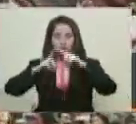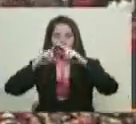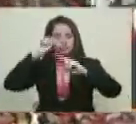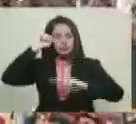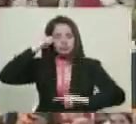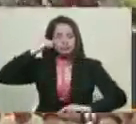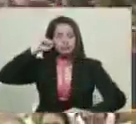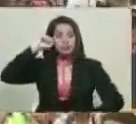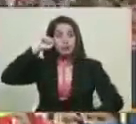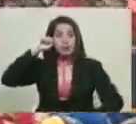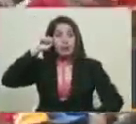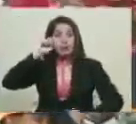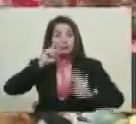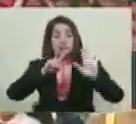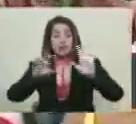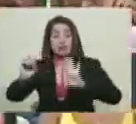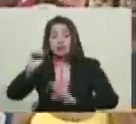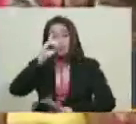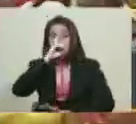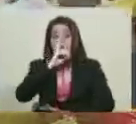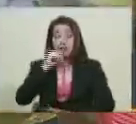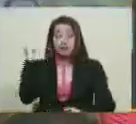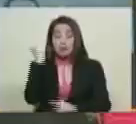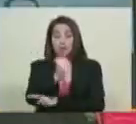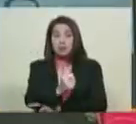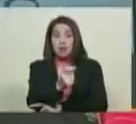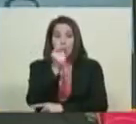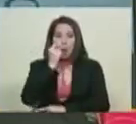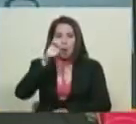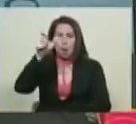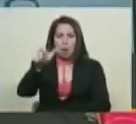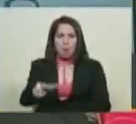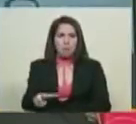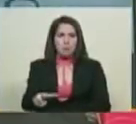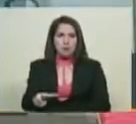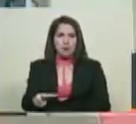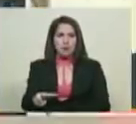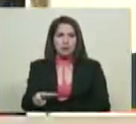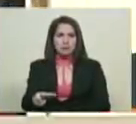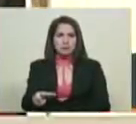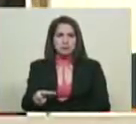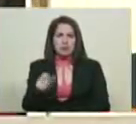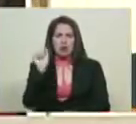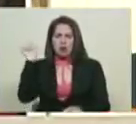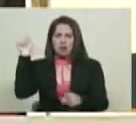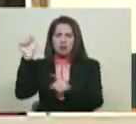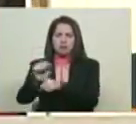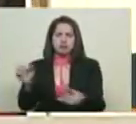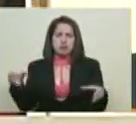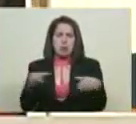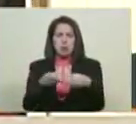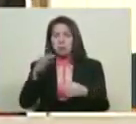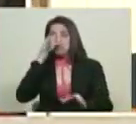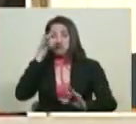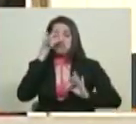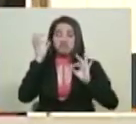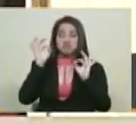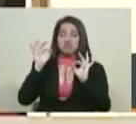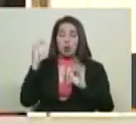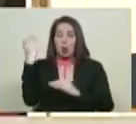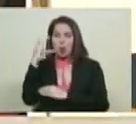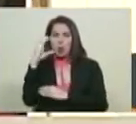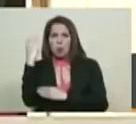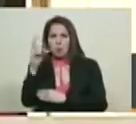los 70 años de su asesinato vil por parte de la oligarquía colombiana al gran